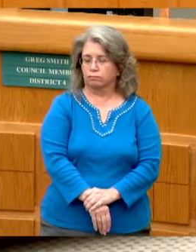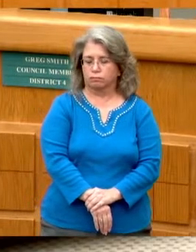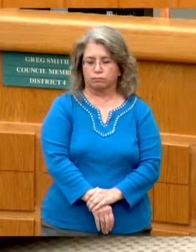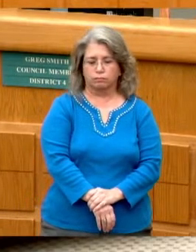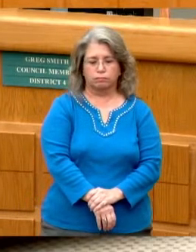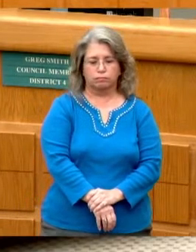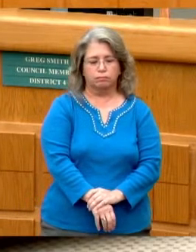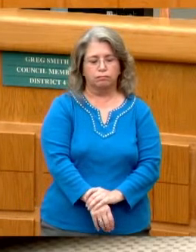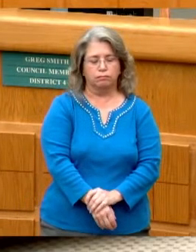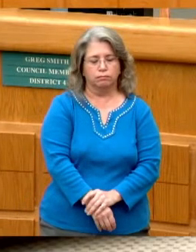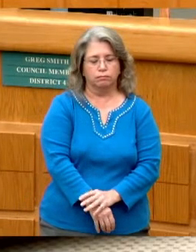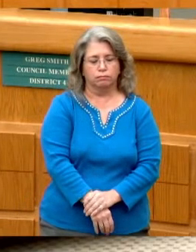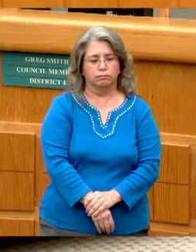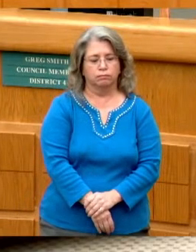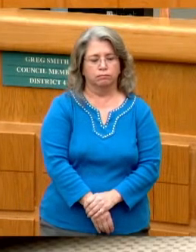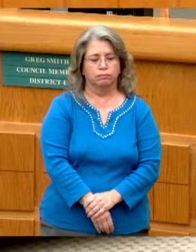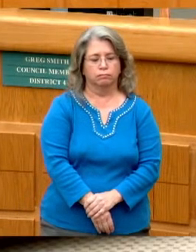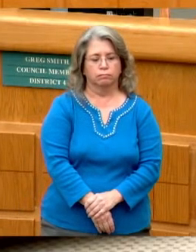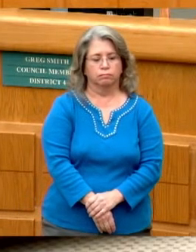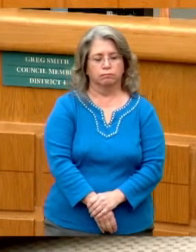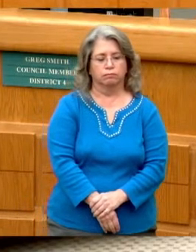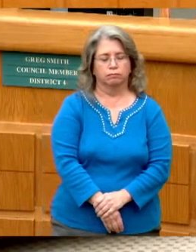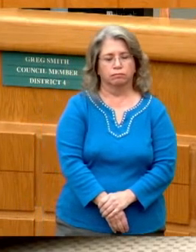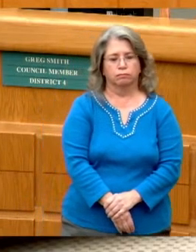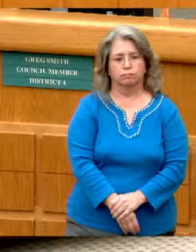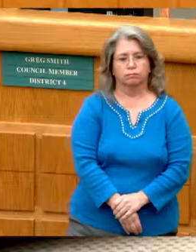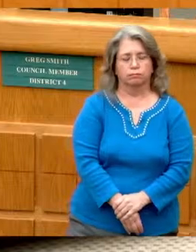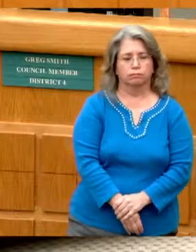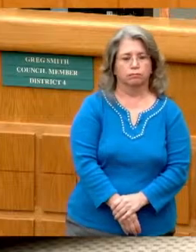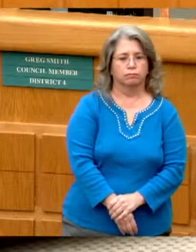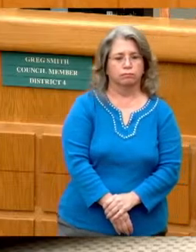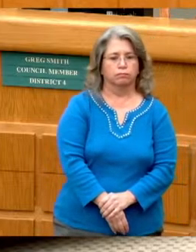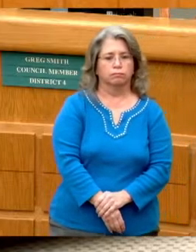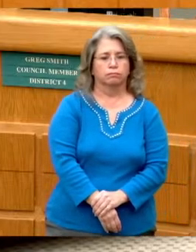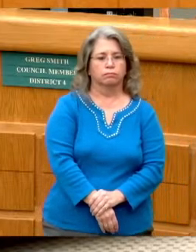no, recuerden no utilizar esos accesos.